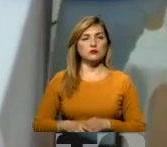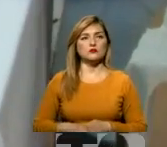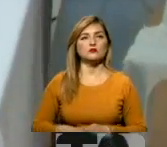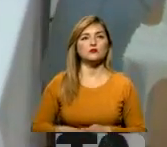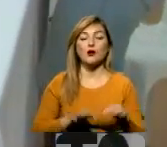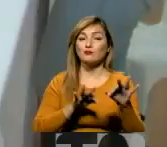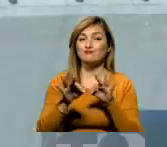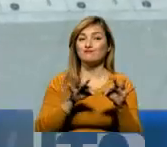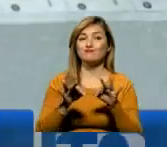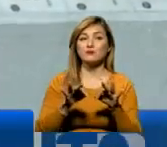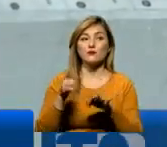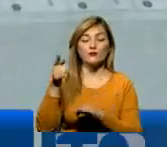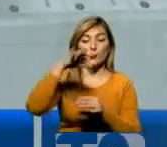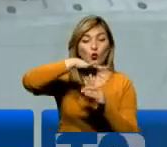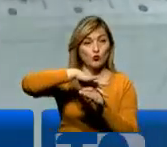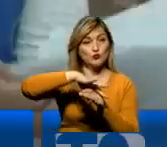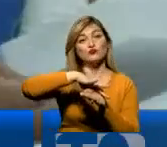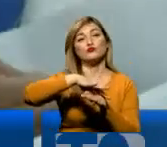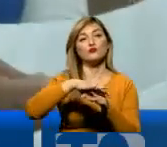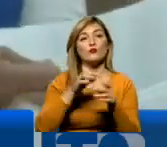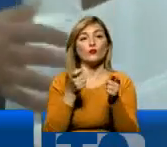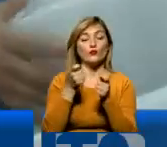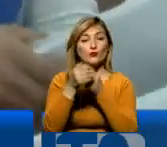Además, explica que durante la jornada electoral se